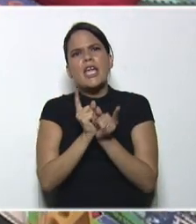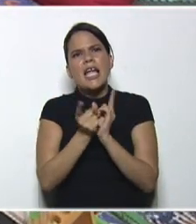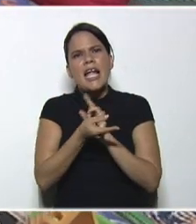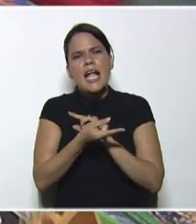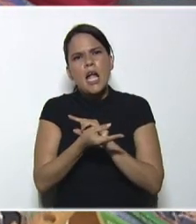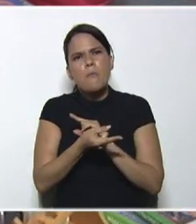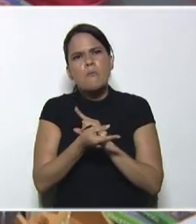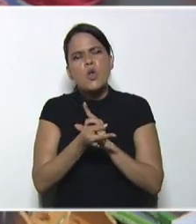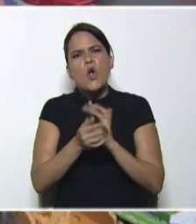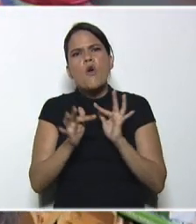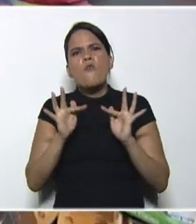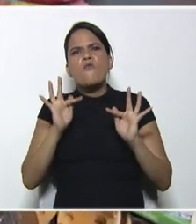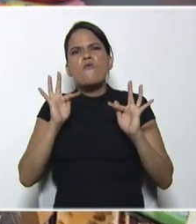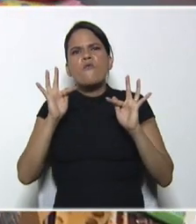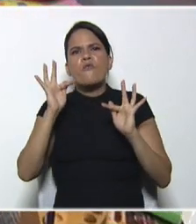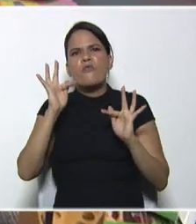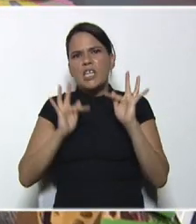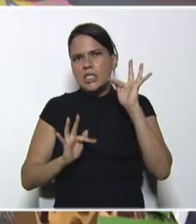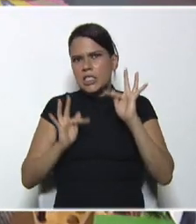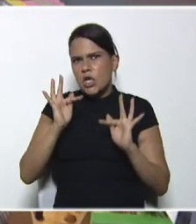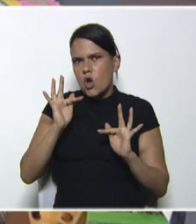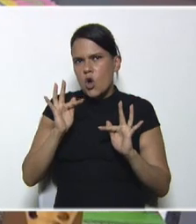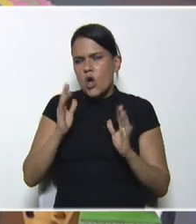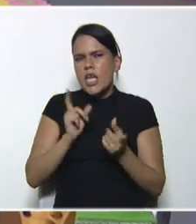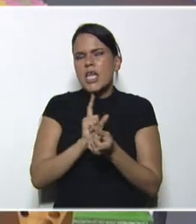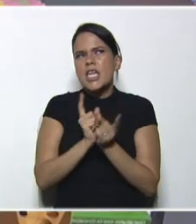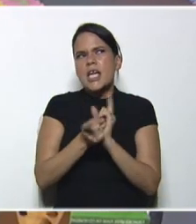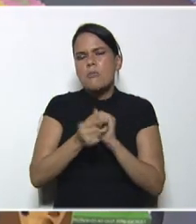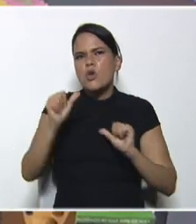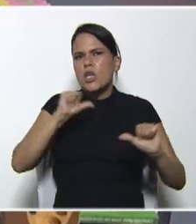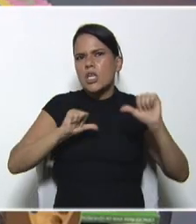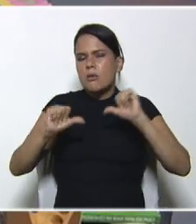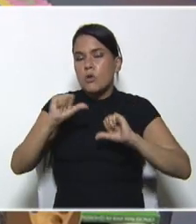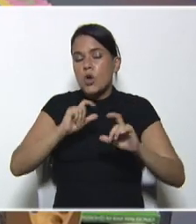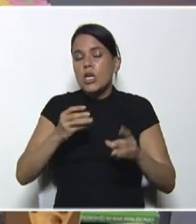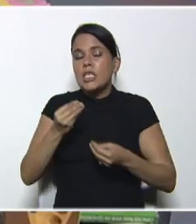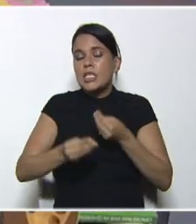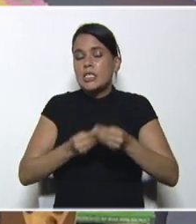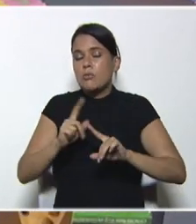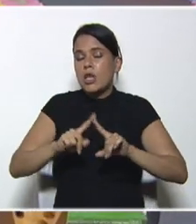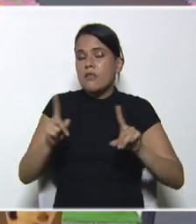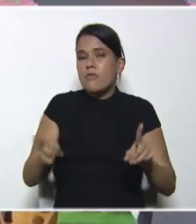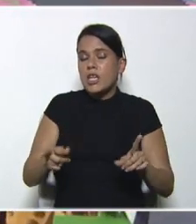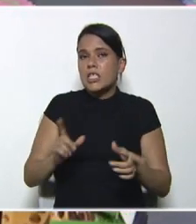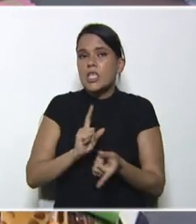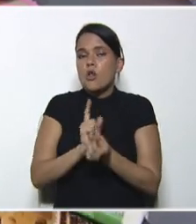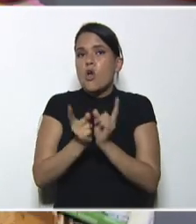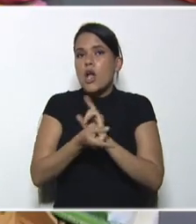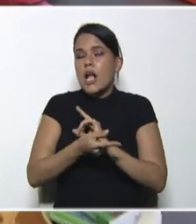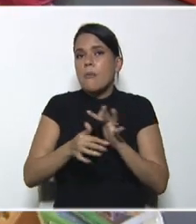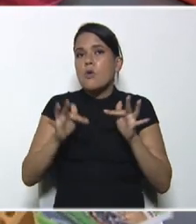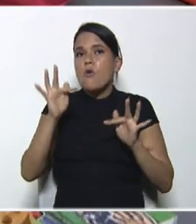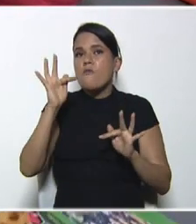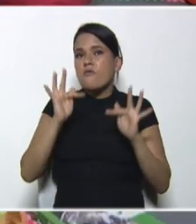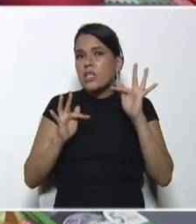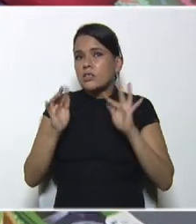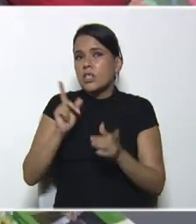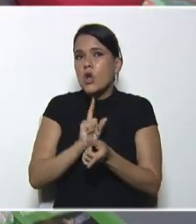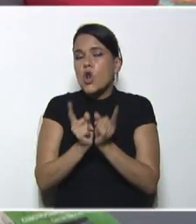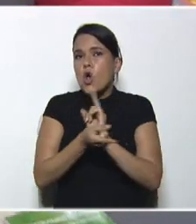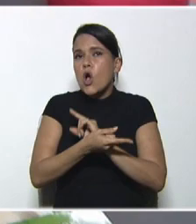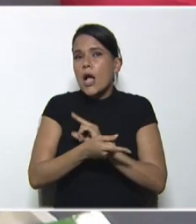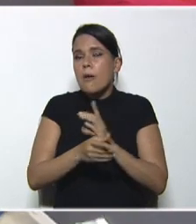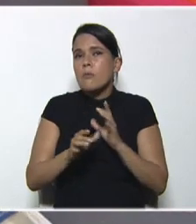cambios químicos. Y diferenciábamos entre lo que era un cambio físico de un cambio químico de acuerdo a sus características. En el